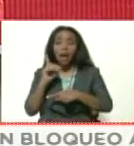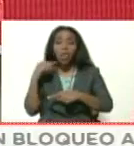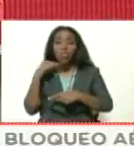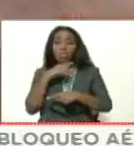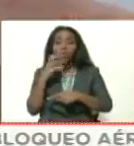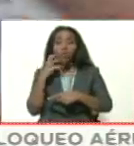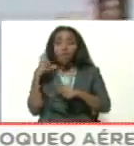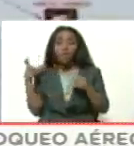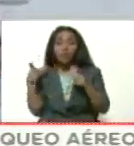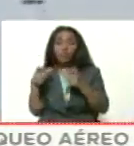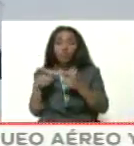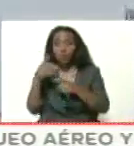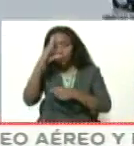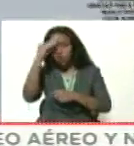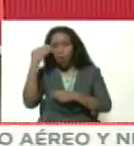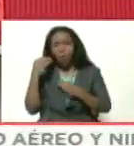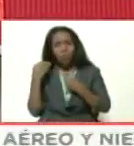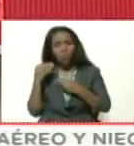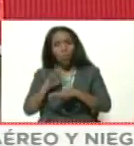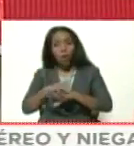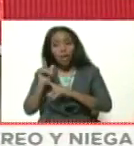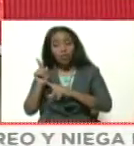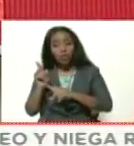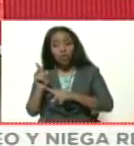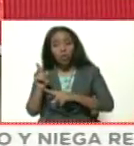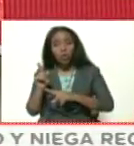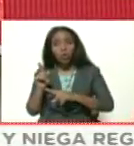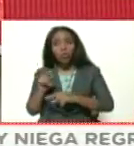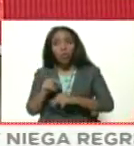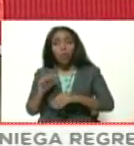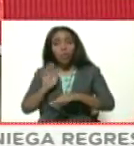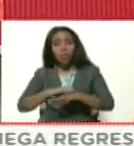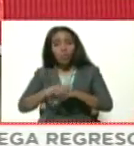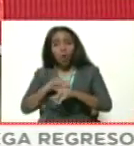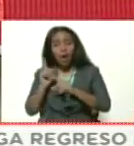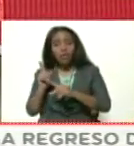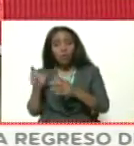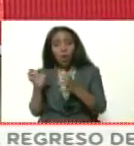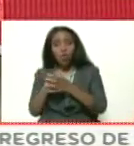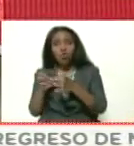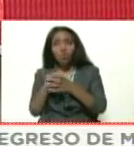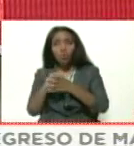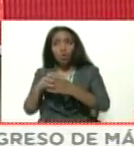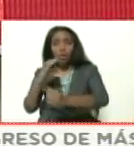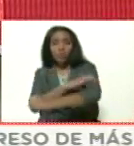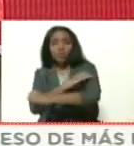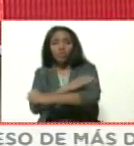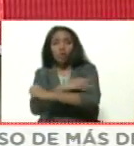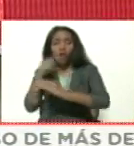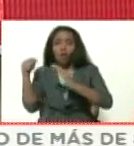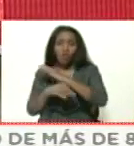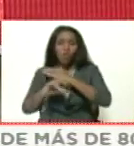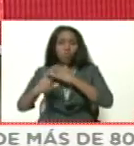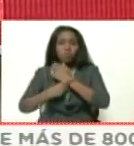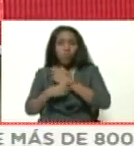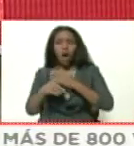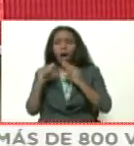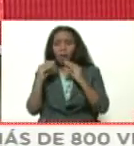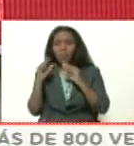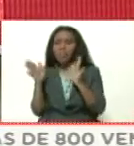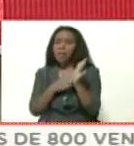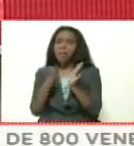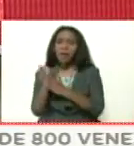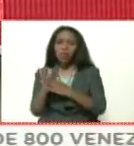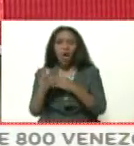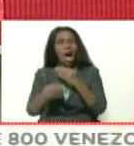reúne con Trump, por eso Trump hablaba de marzo, por eso los sectores de la ultraderecha, ¿verdad, Juan Guaidó? Hablaban de marzo, crear